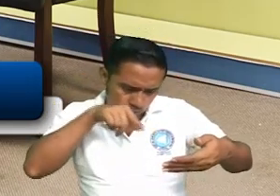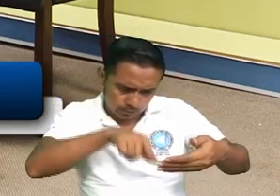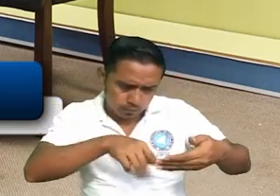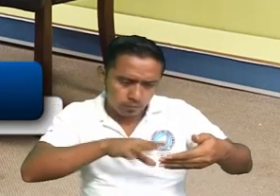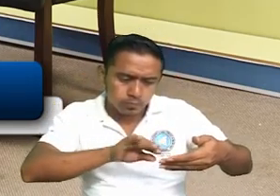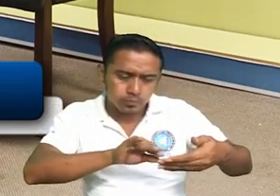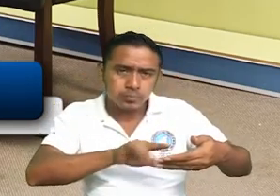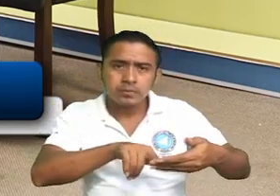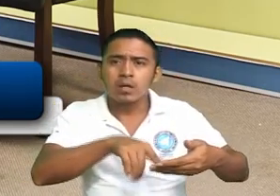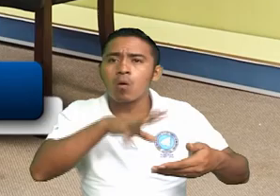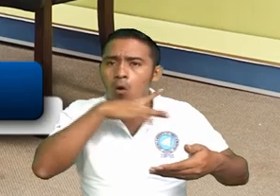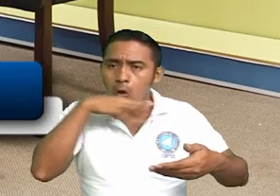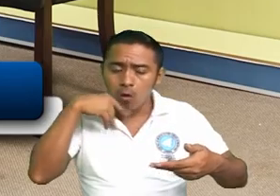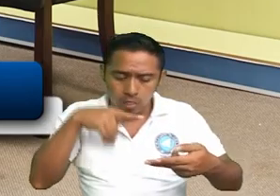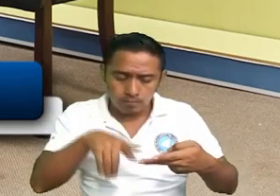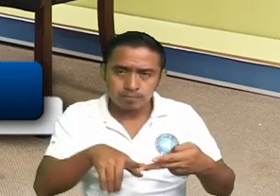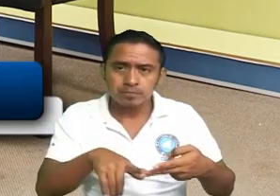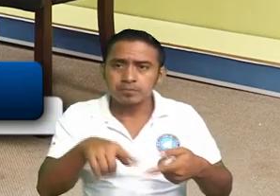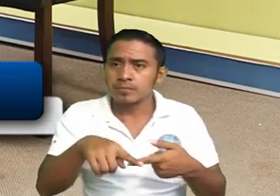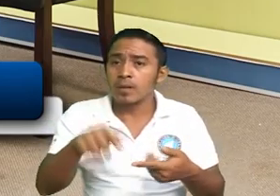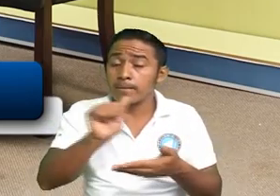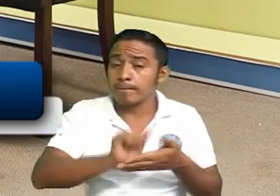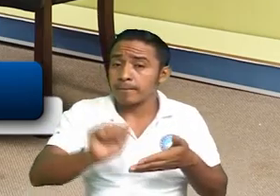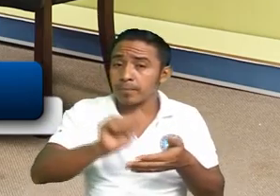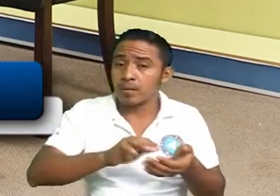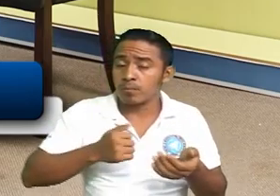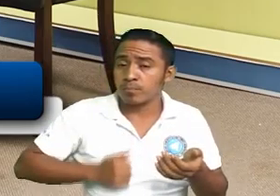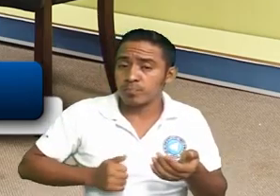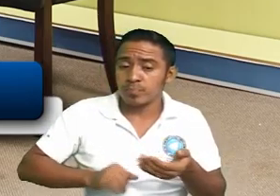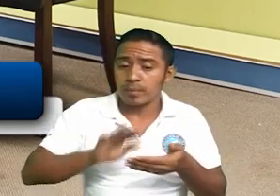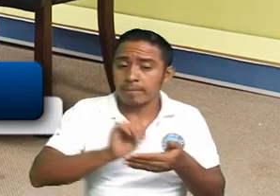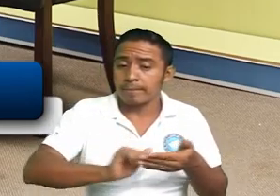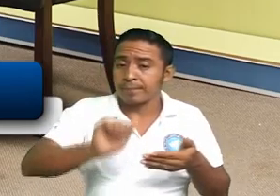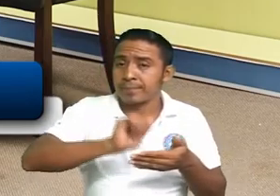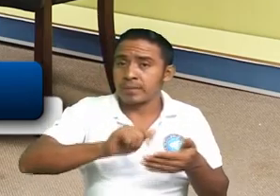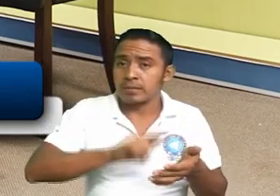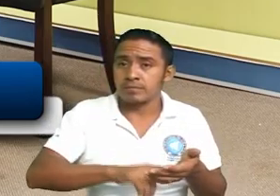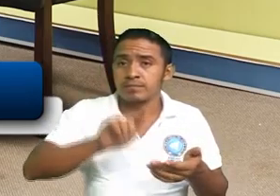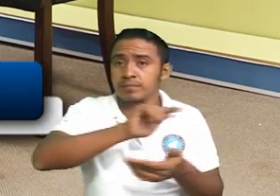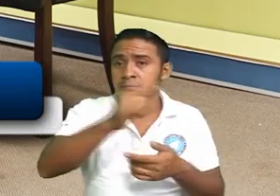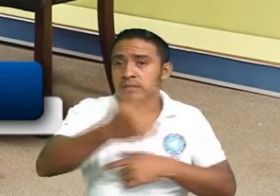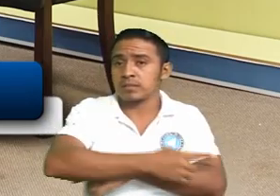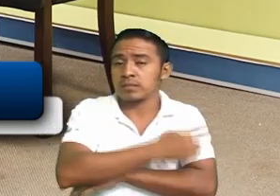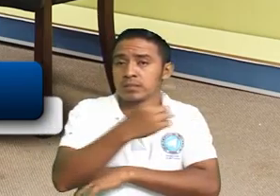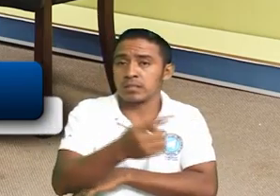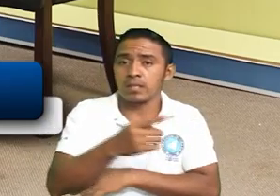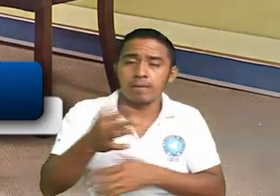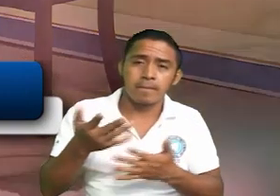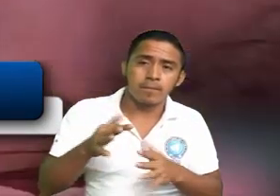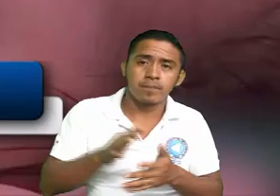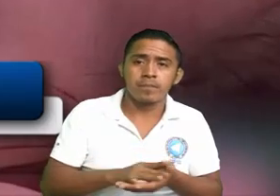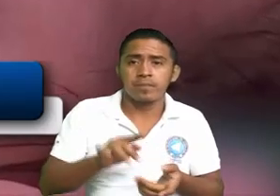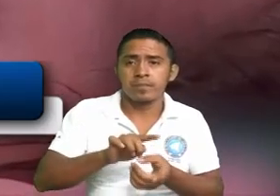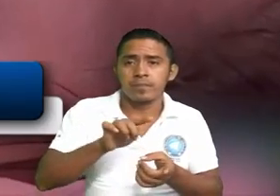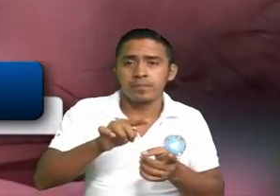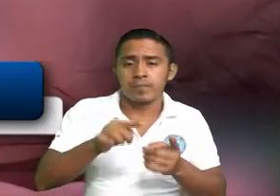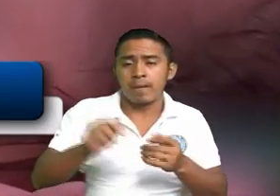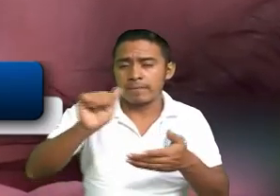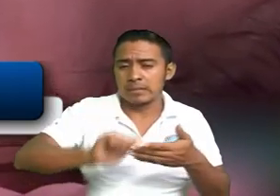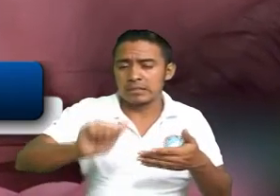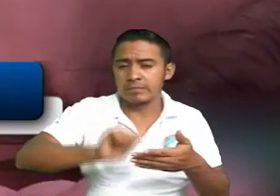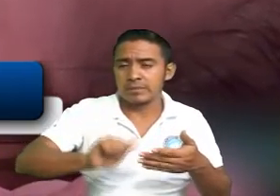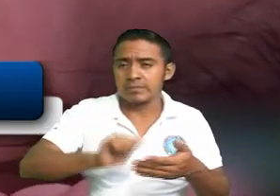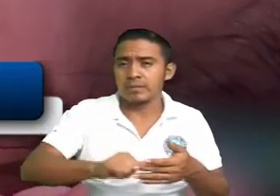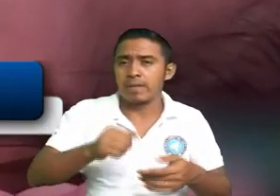defecatorio es diferente. Hay bebés que te van a defecar 3 veces, 5 veces, 6 veces, a como hay bebés que te van a defecar 12 veces. ¿Qué es lo